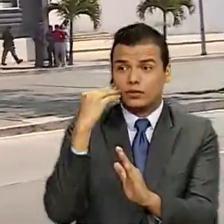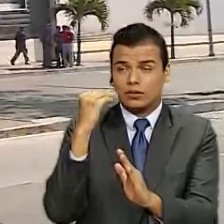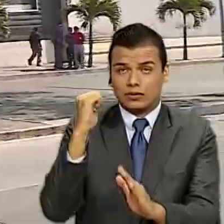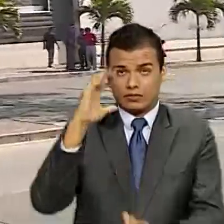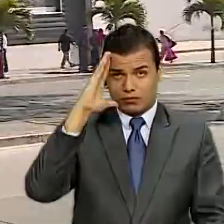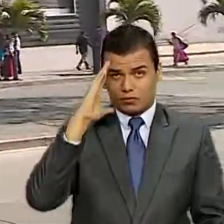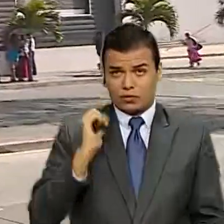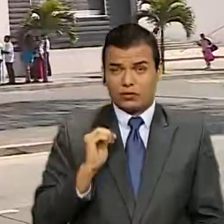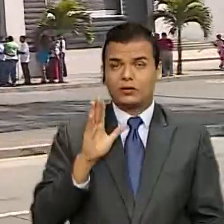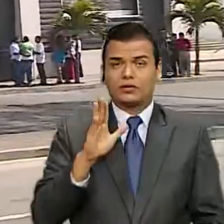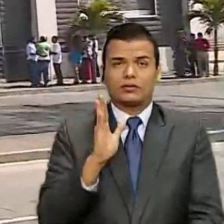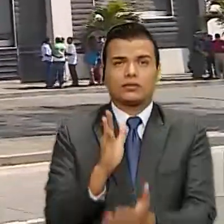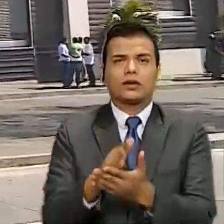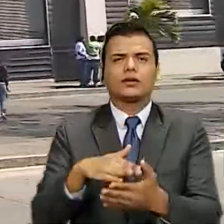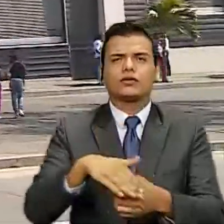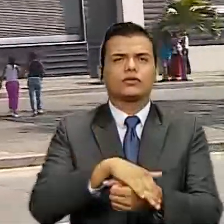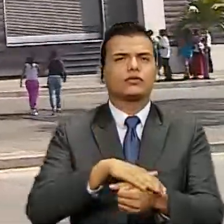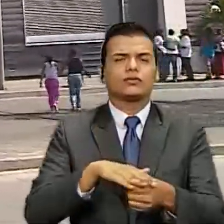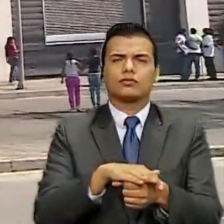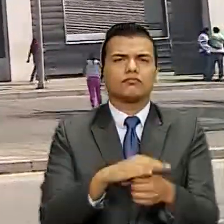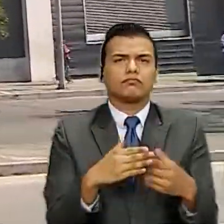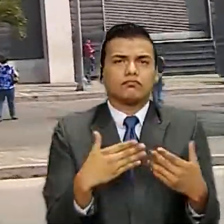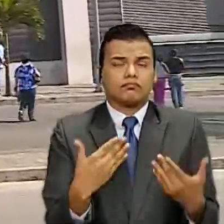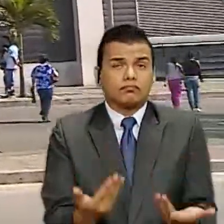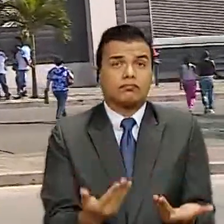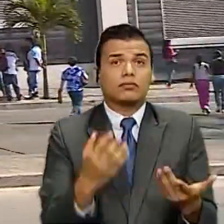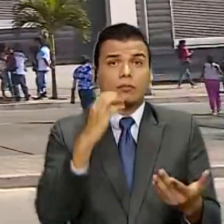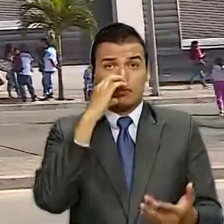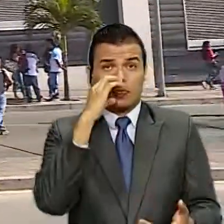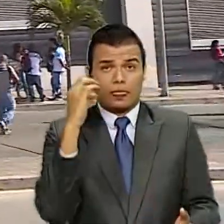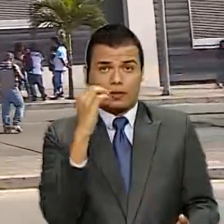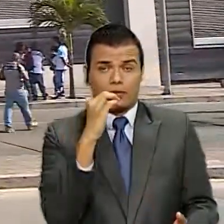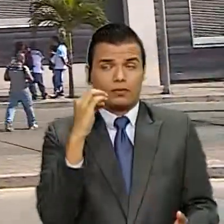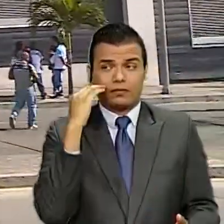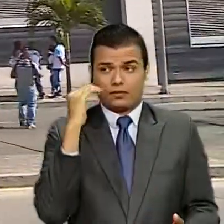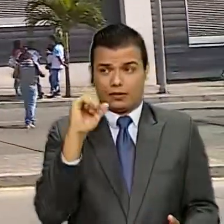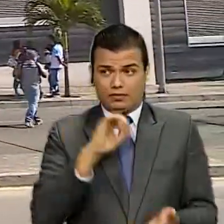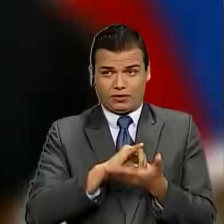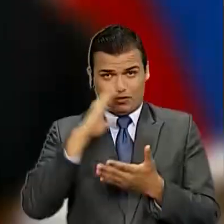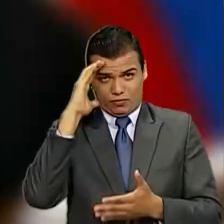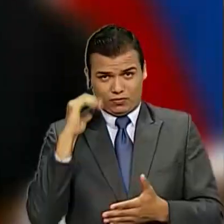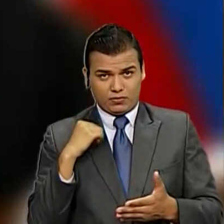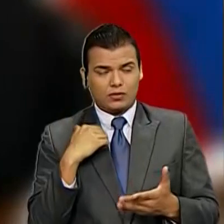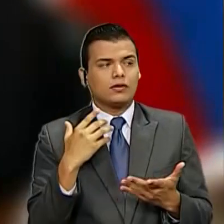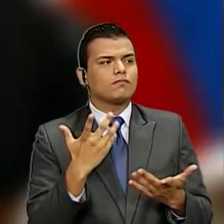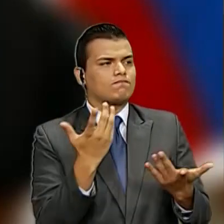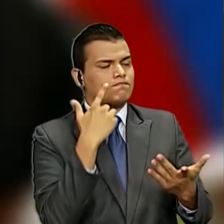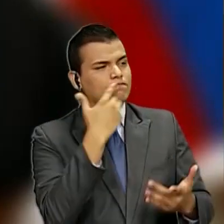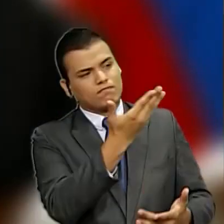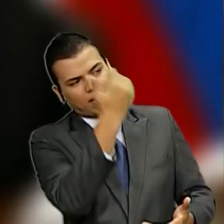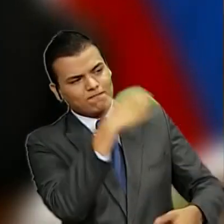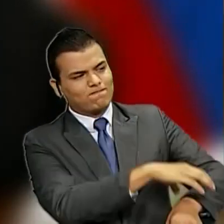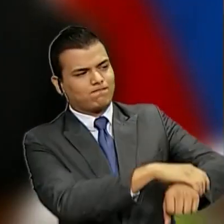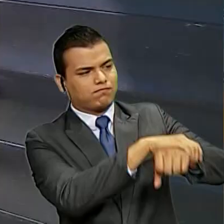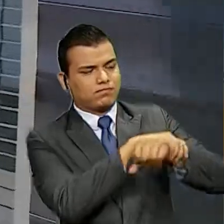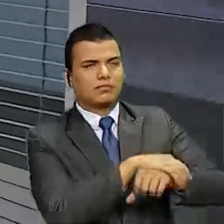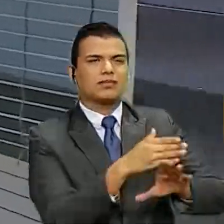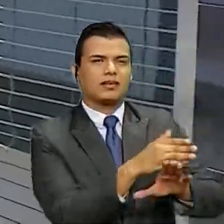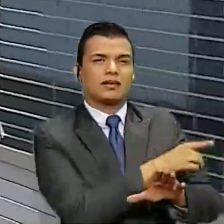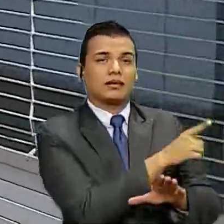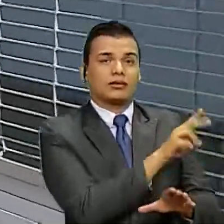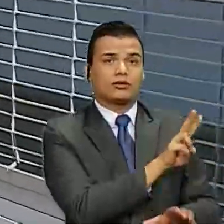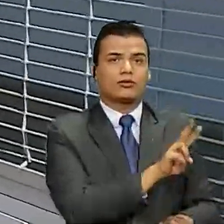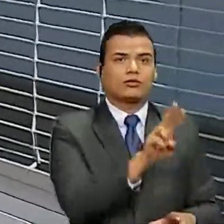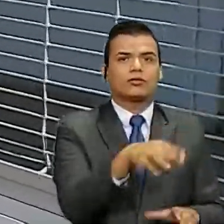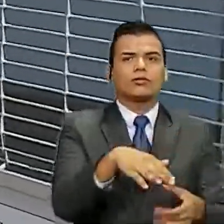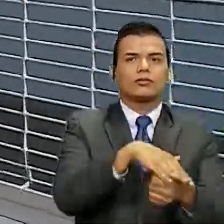policía. Los hechos se presentaron mientras intentaban capturarlos después de que cometieran un hurto con arma de fuego en el barrio Sucre